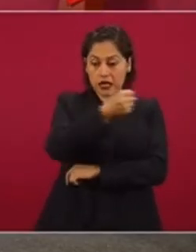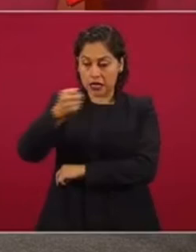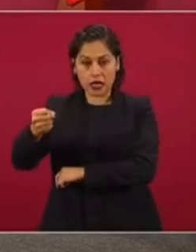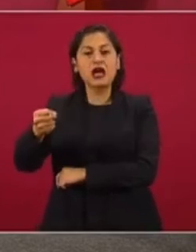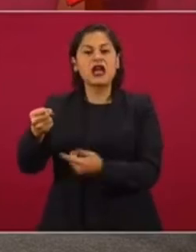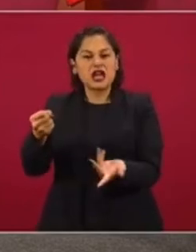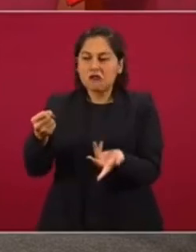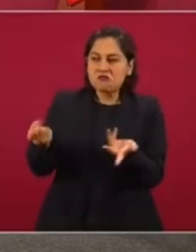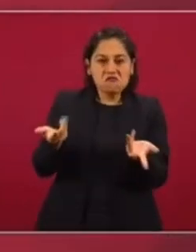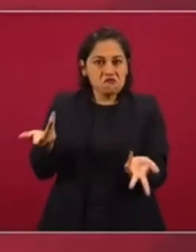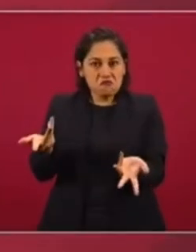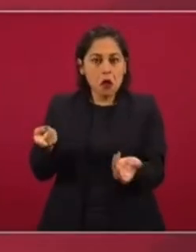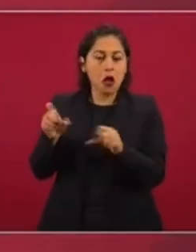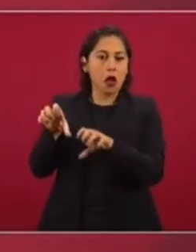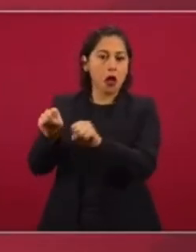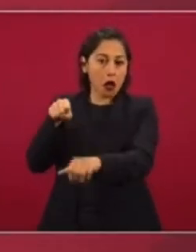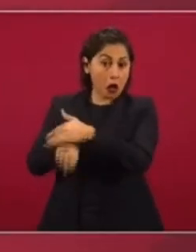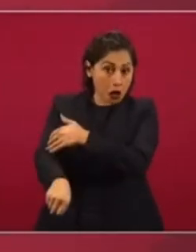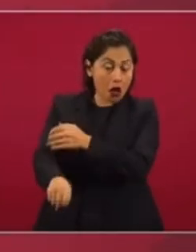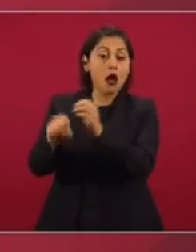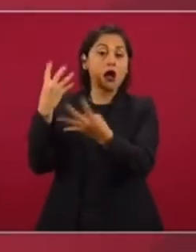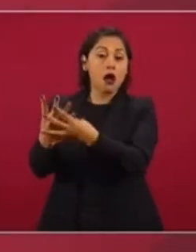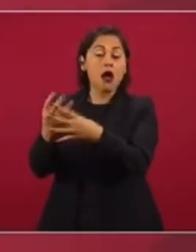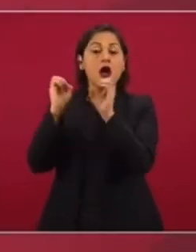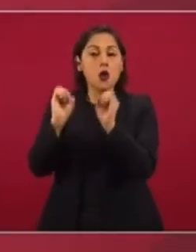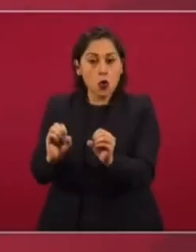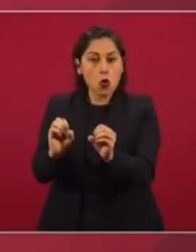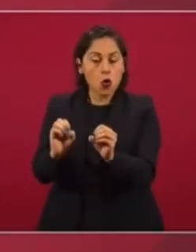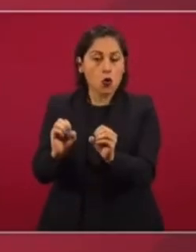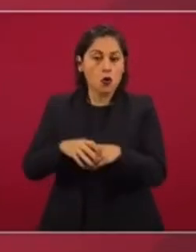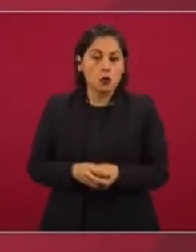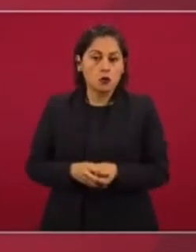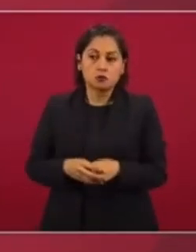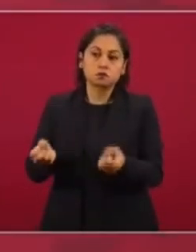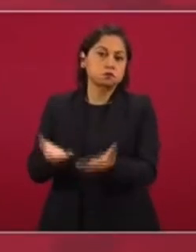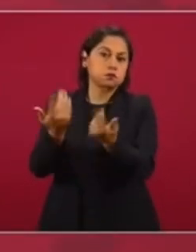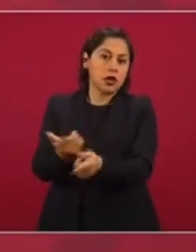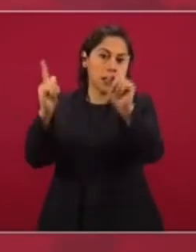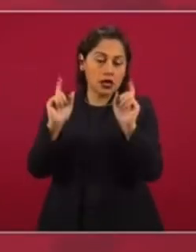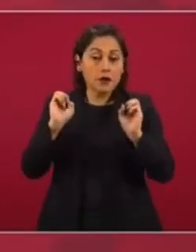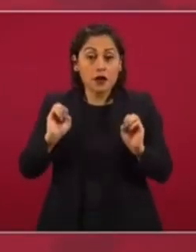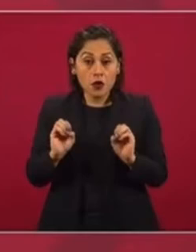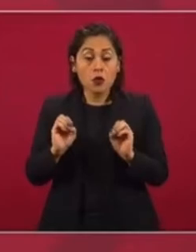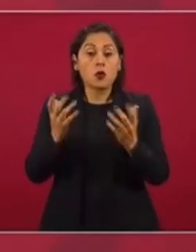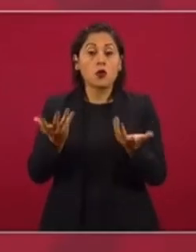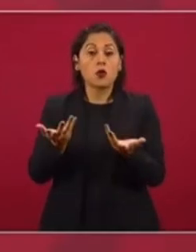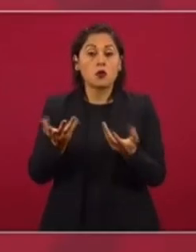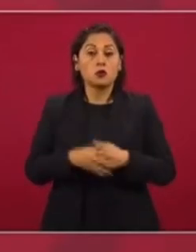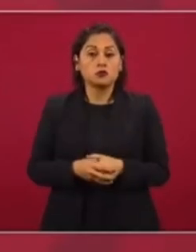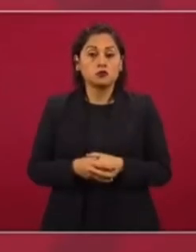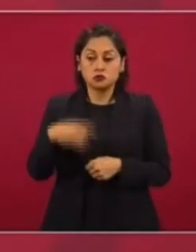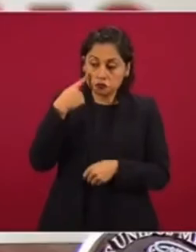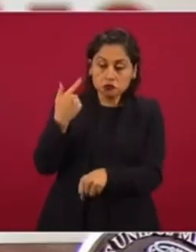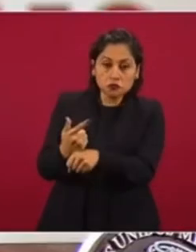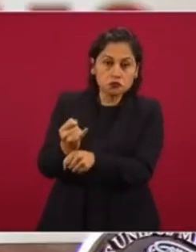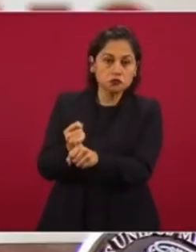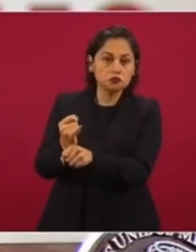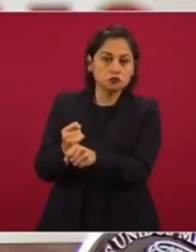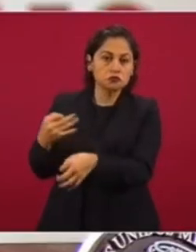si va a ser detenido, si va a dejar la libertad, si va a estar sujeto a proceso